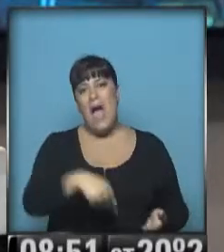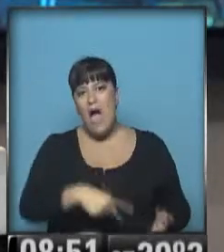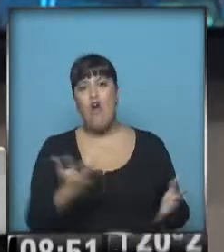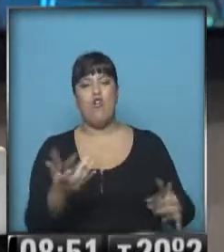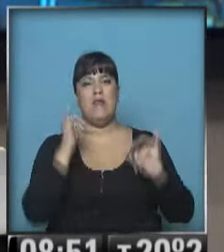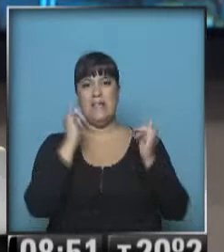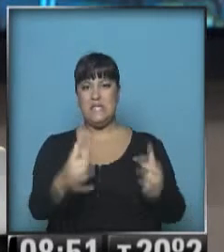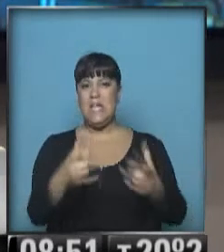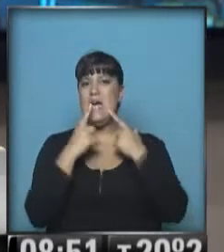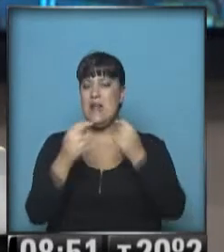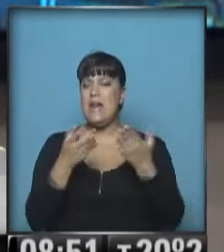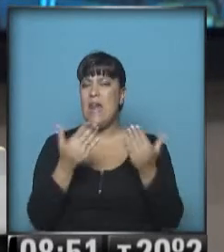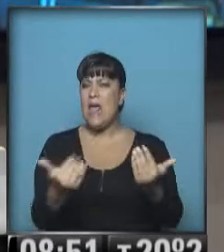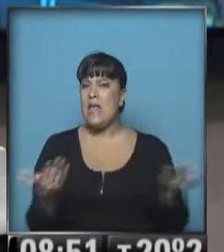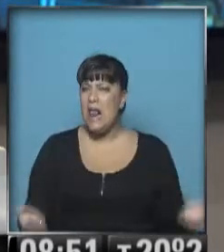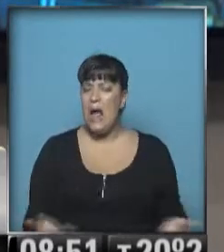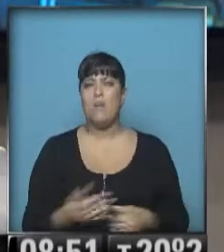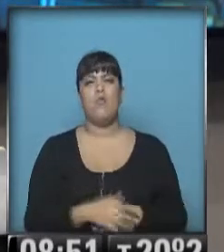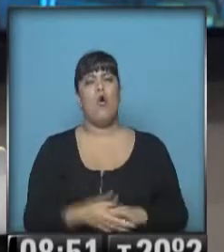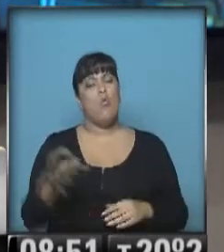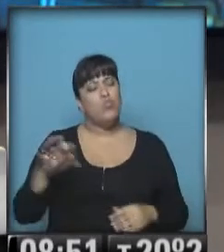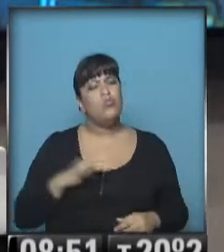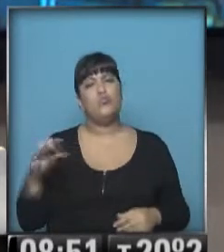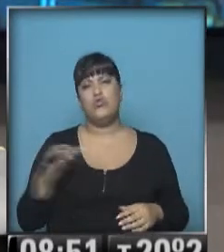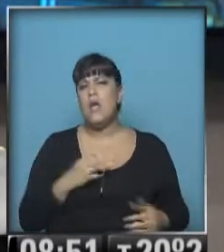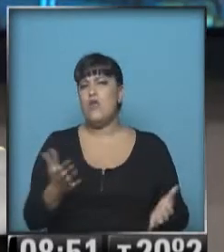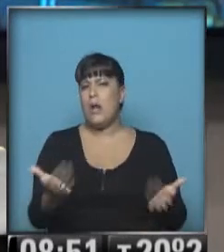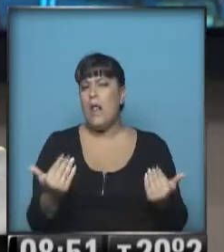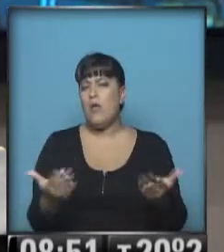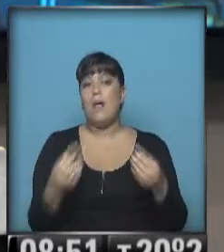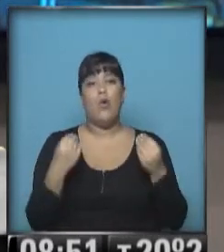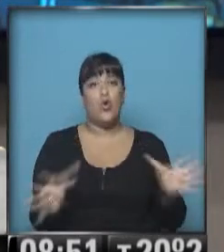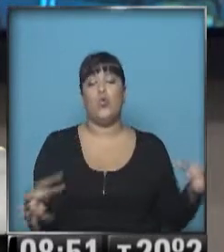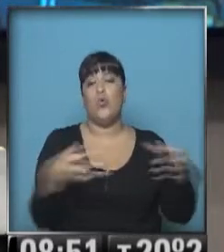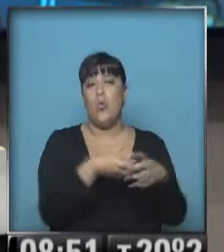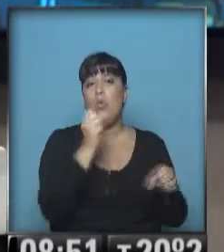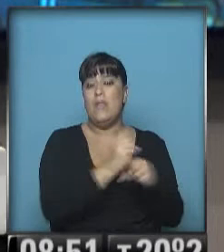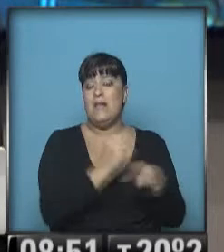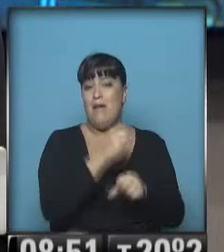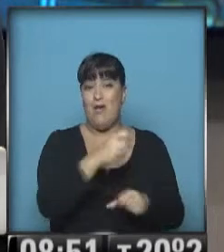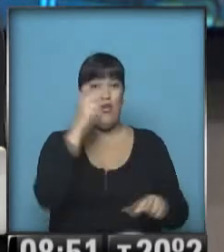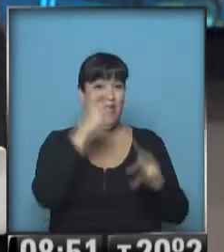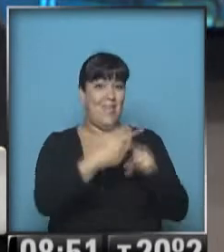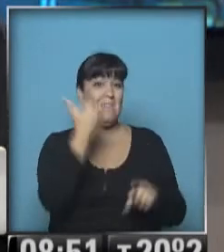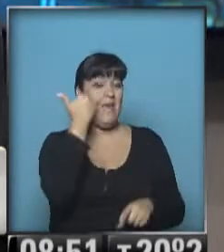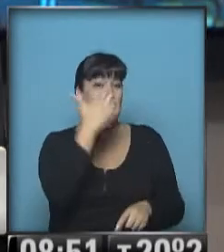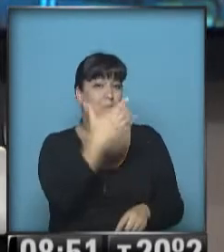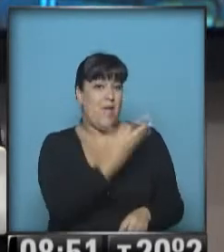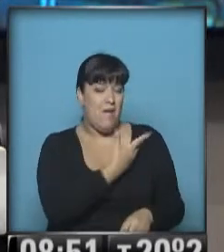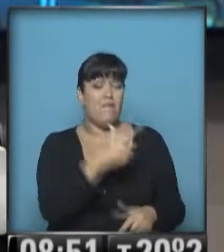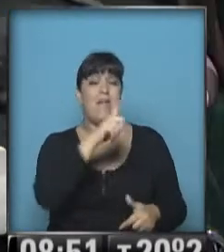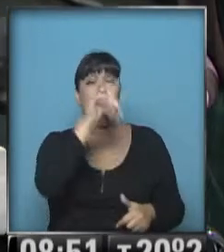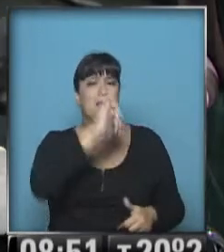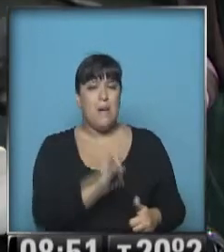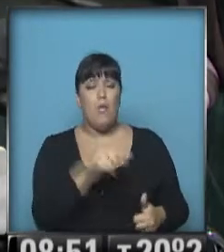hizo un reclamo durante muchos años un grupo de trabajadores de irpf y te nombró algunos francisco leguizamón